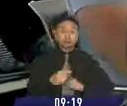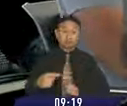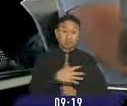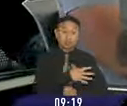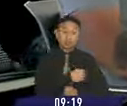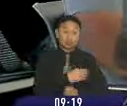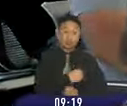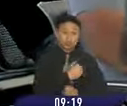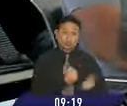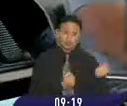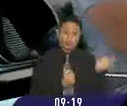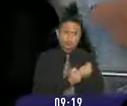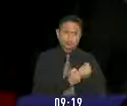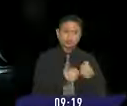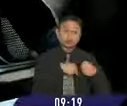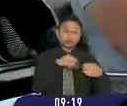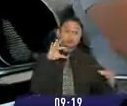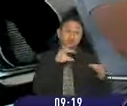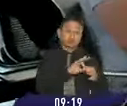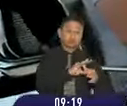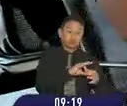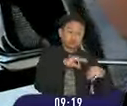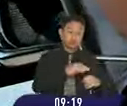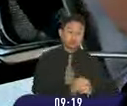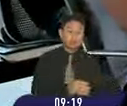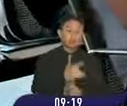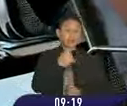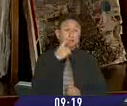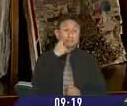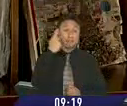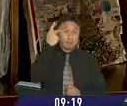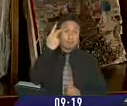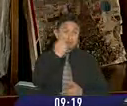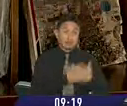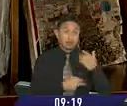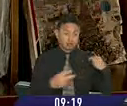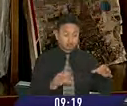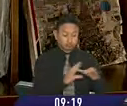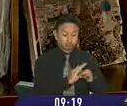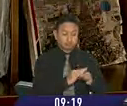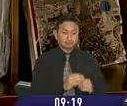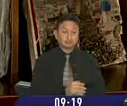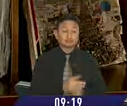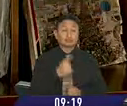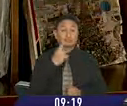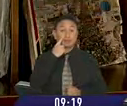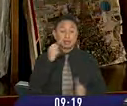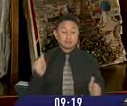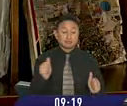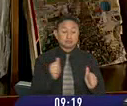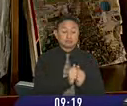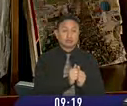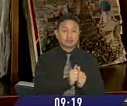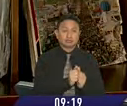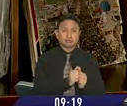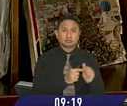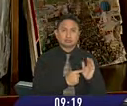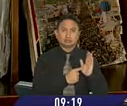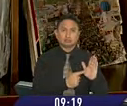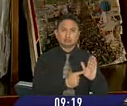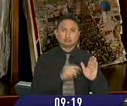lactancia materna y ese vínculo afectivo que genere entre padres e hijos. El acompañamiento del padre se ha demostrado